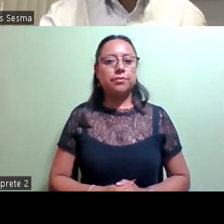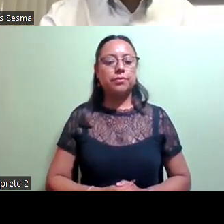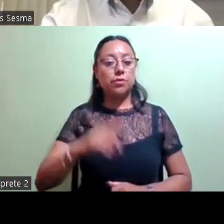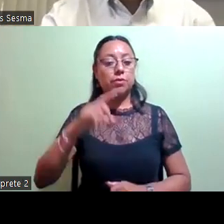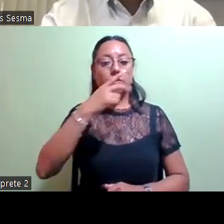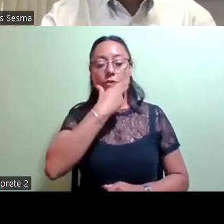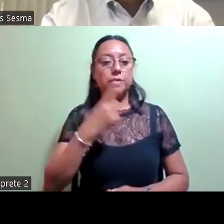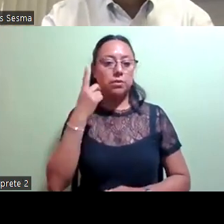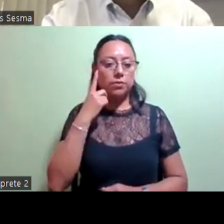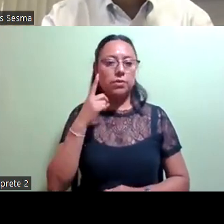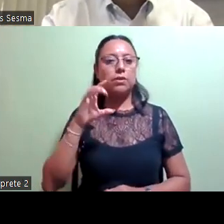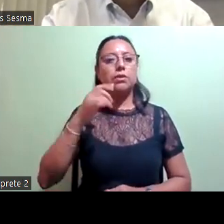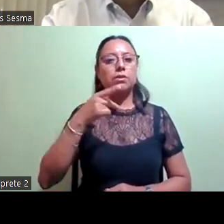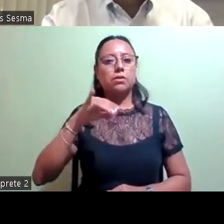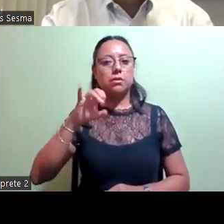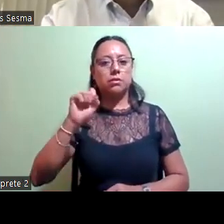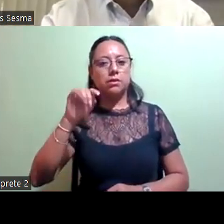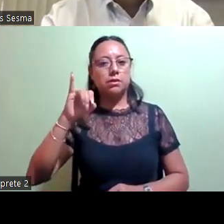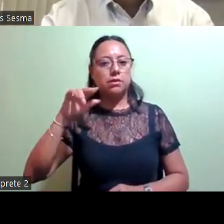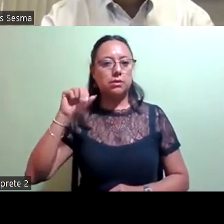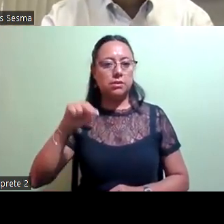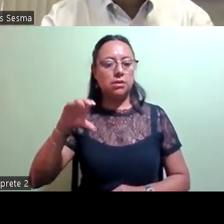Diputado Cristian Moctezuma González.